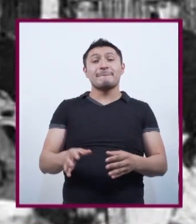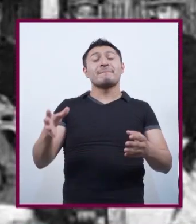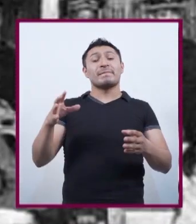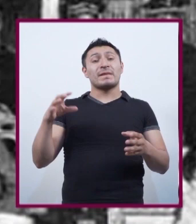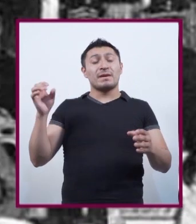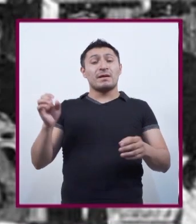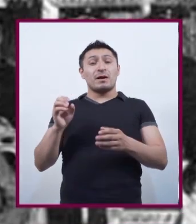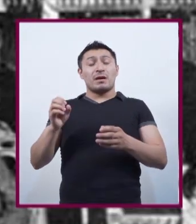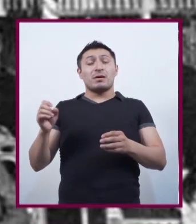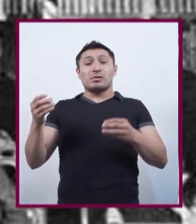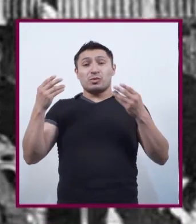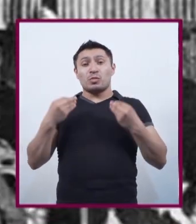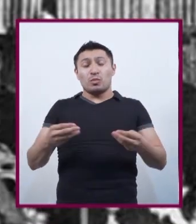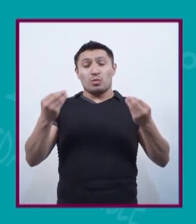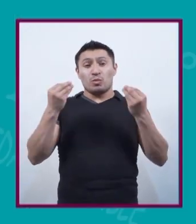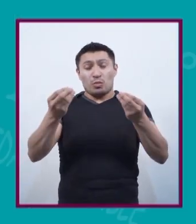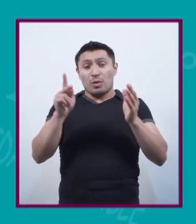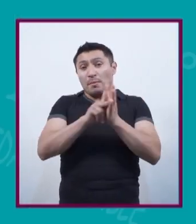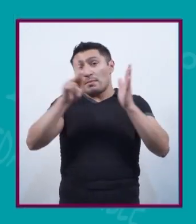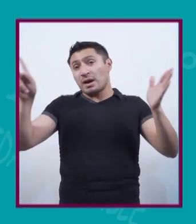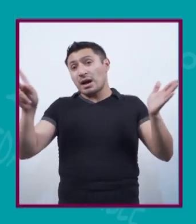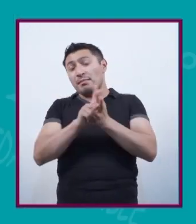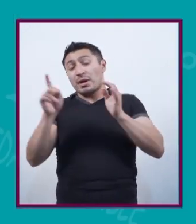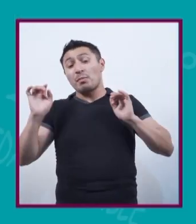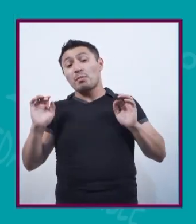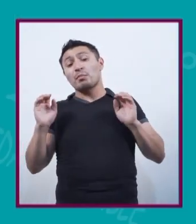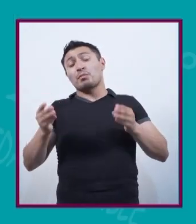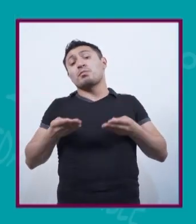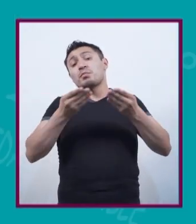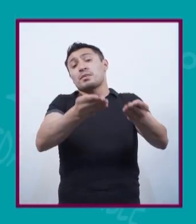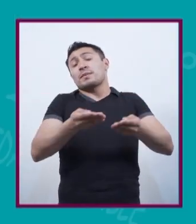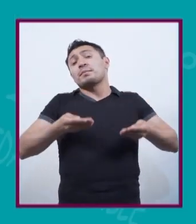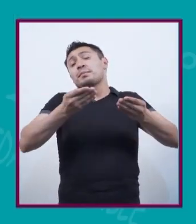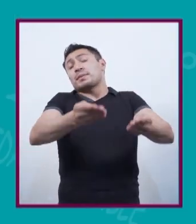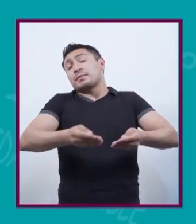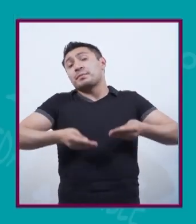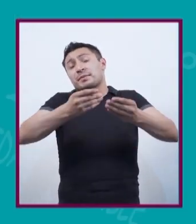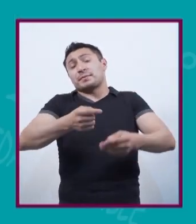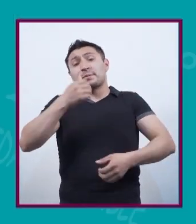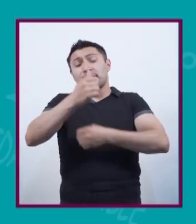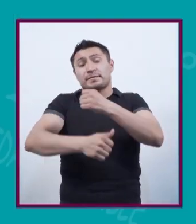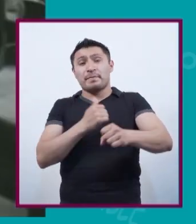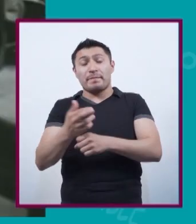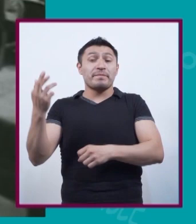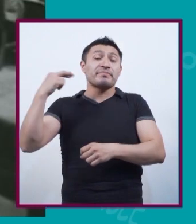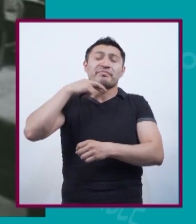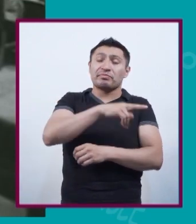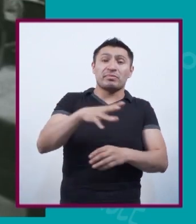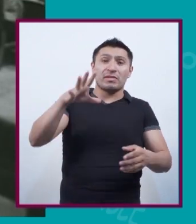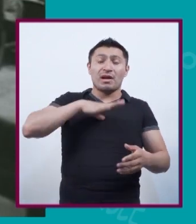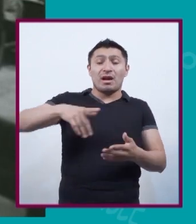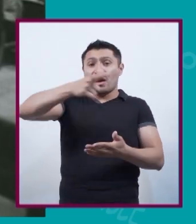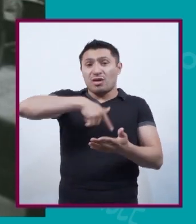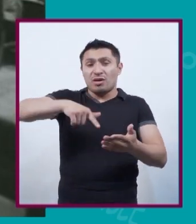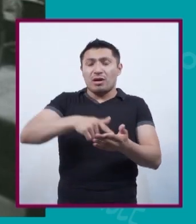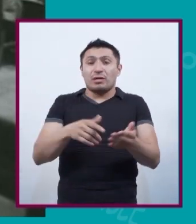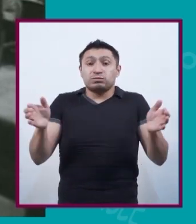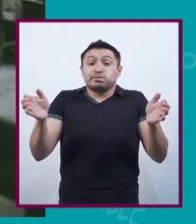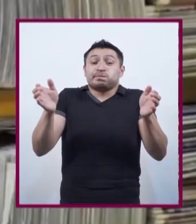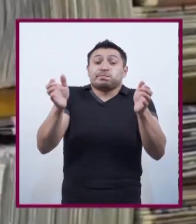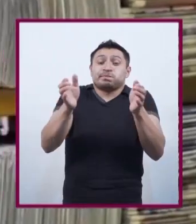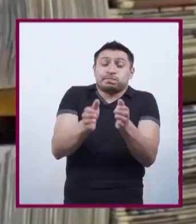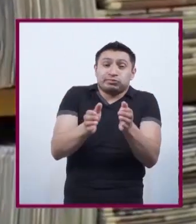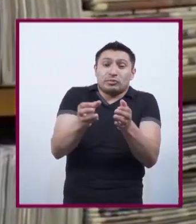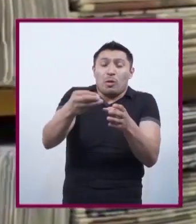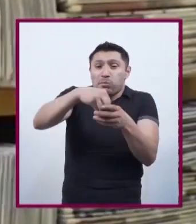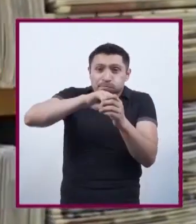un establecimiento formal, al que llegaron cada vez más publicaciones periódicas de toda índole, que en pocos años provocaron